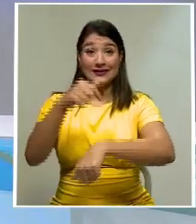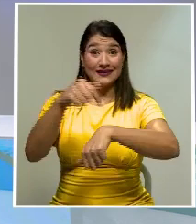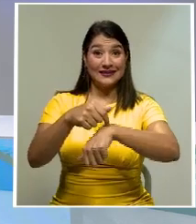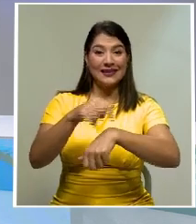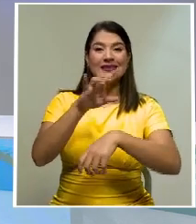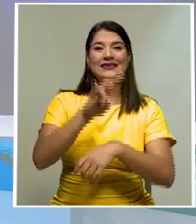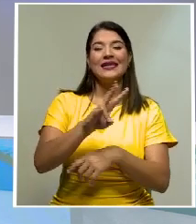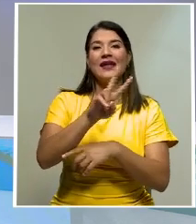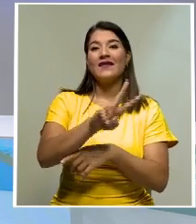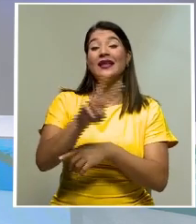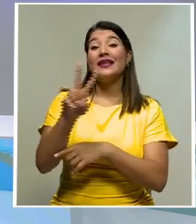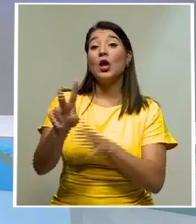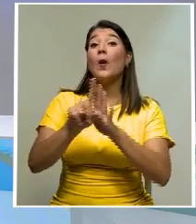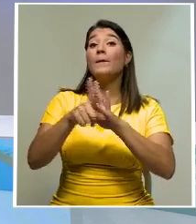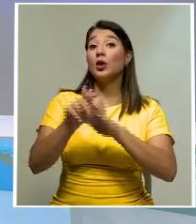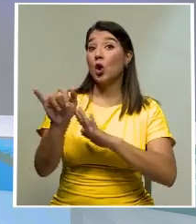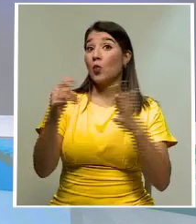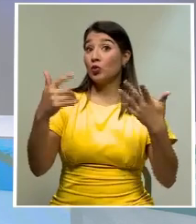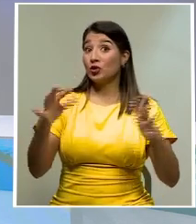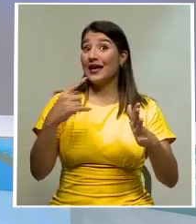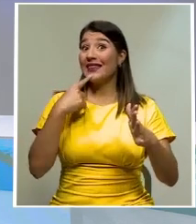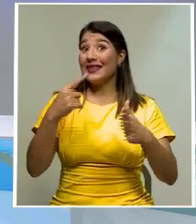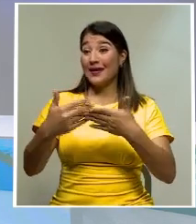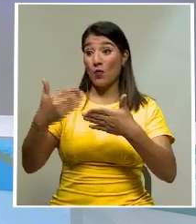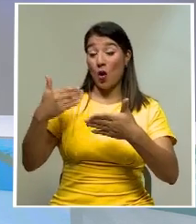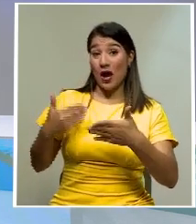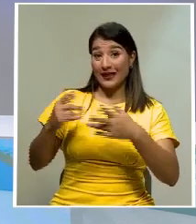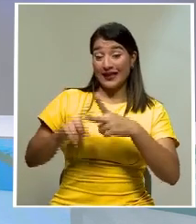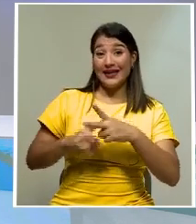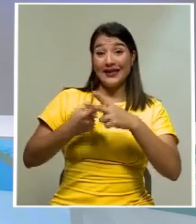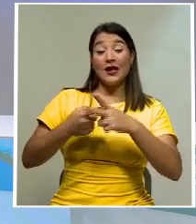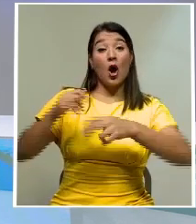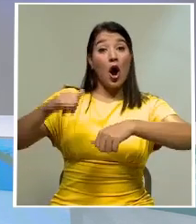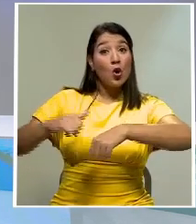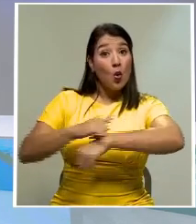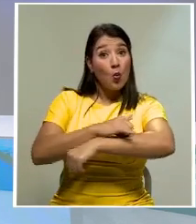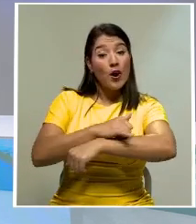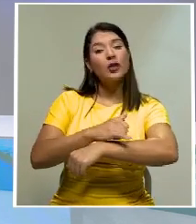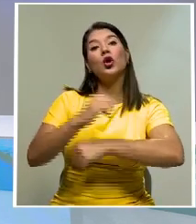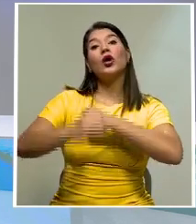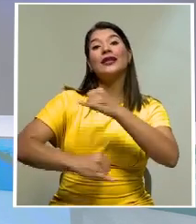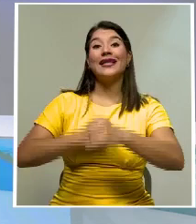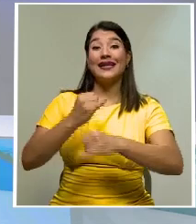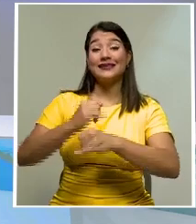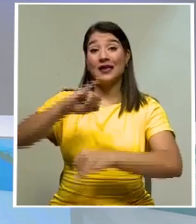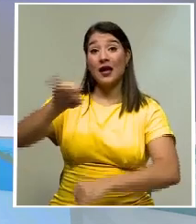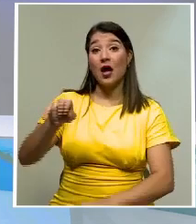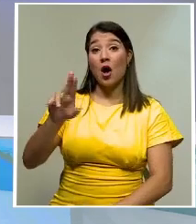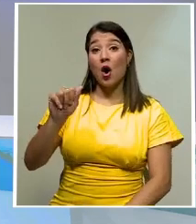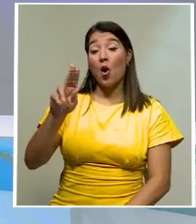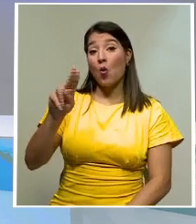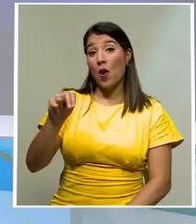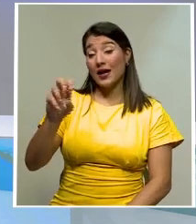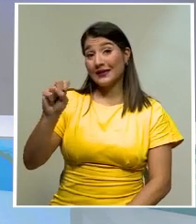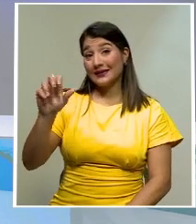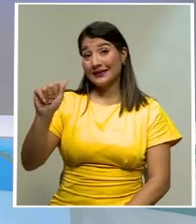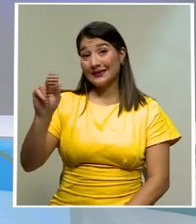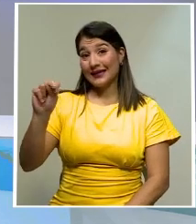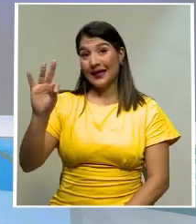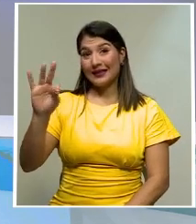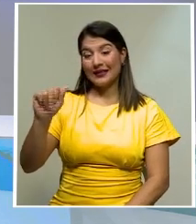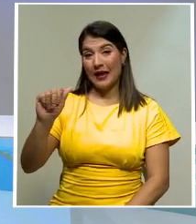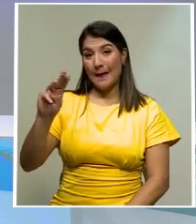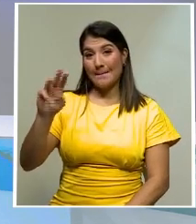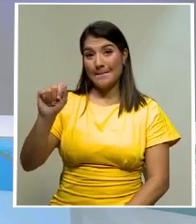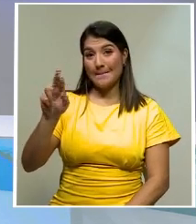7:22. Como le decíamos al inicio de esta edición, el Aeropuerto Internacional Juan Santamaría habilitará a partir de mañana viernes el servicio de